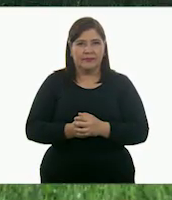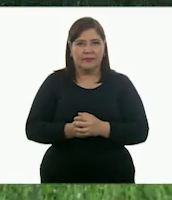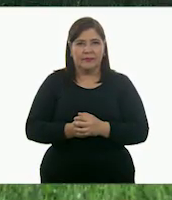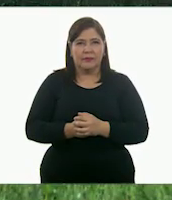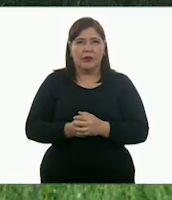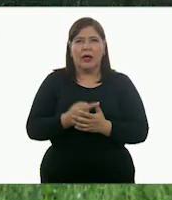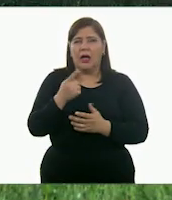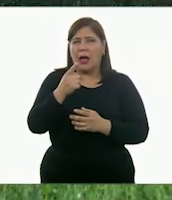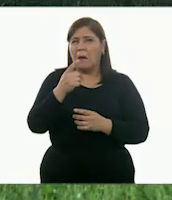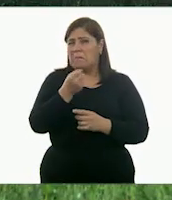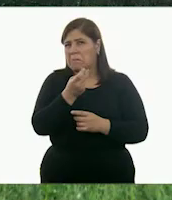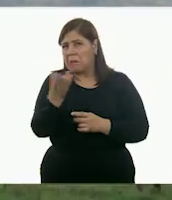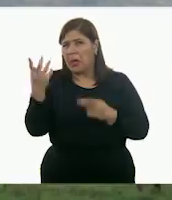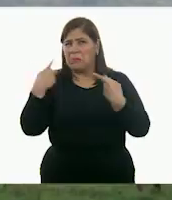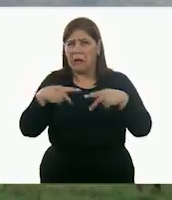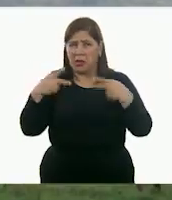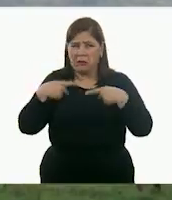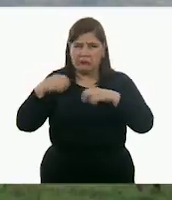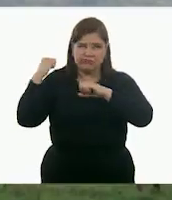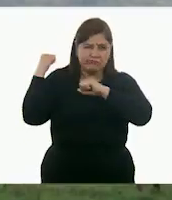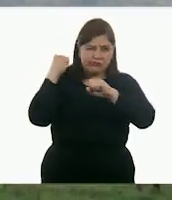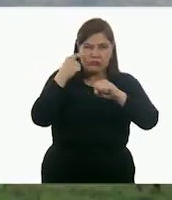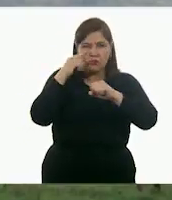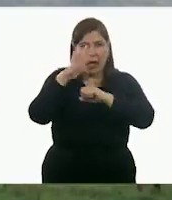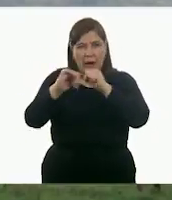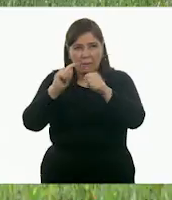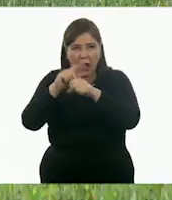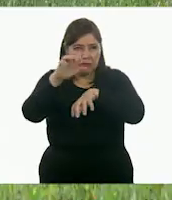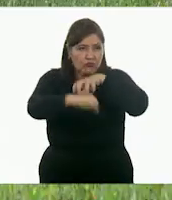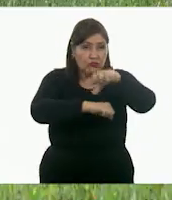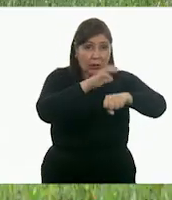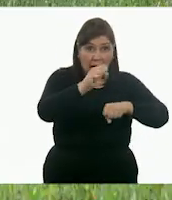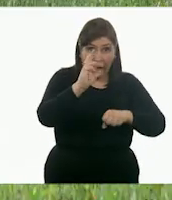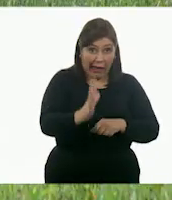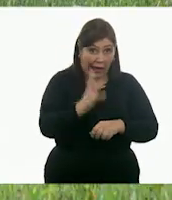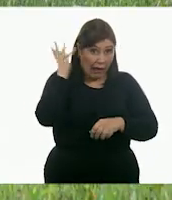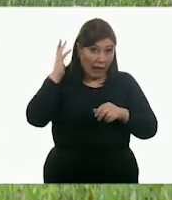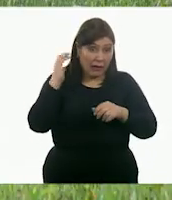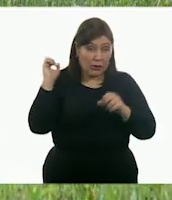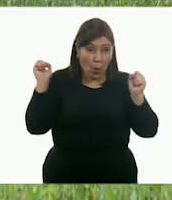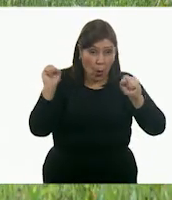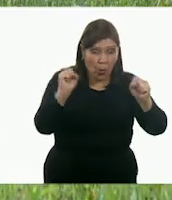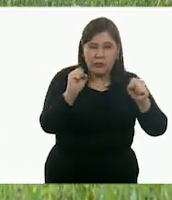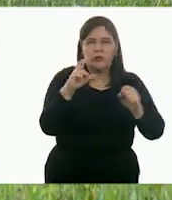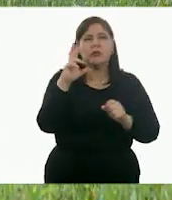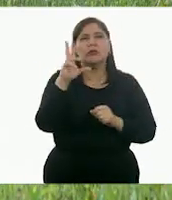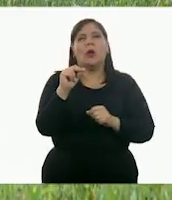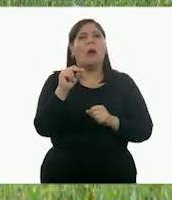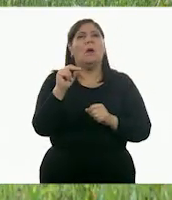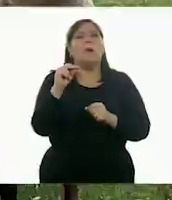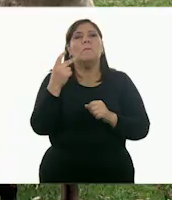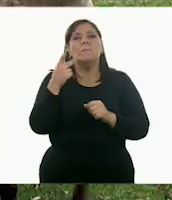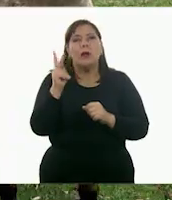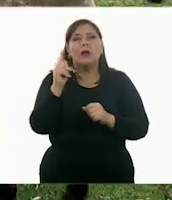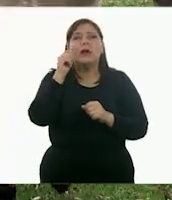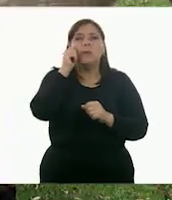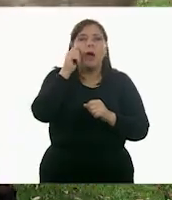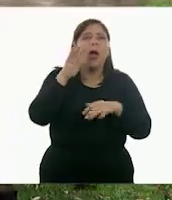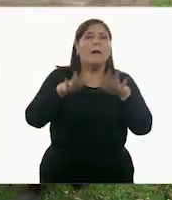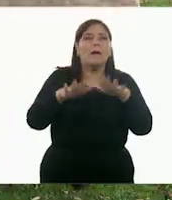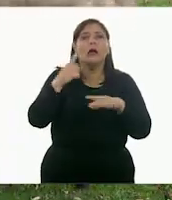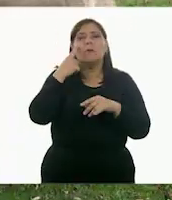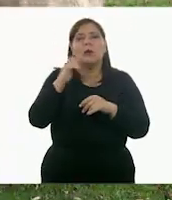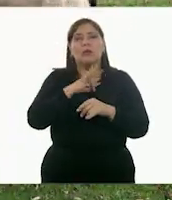Los cazadores no eran tan veloces como la mayoría de sus presas, pero lograron dejarlas extenuadas en la